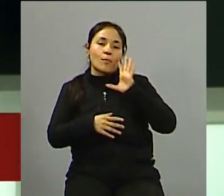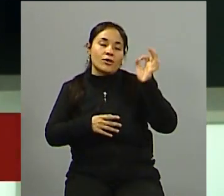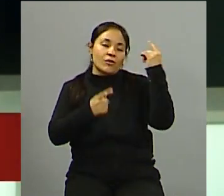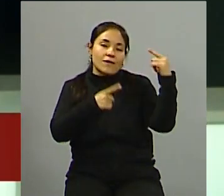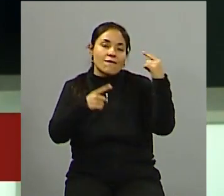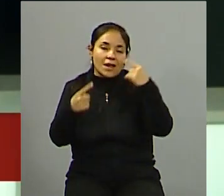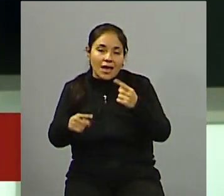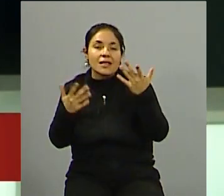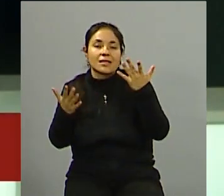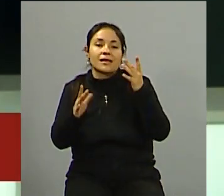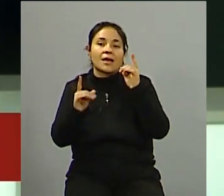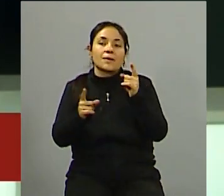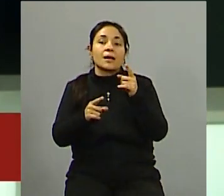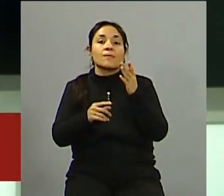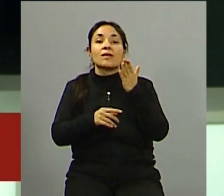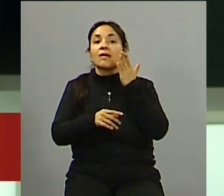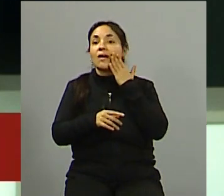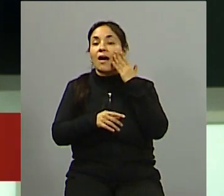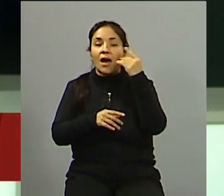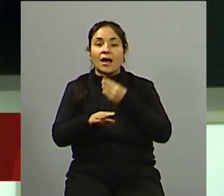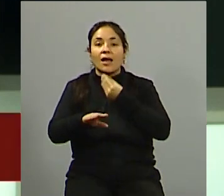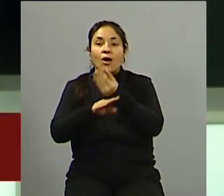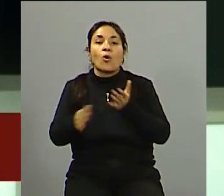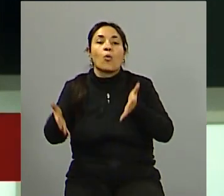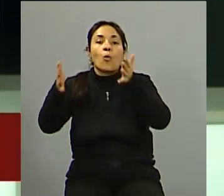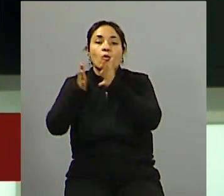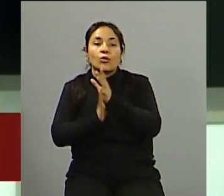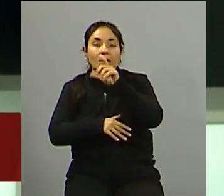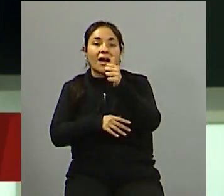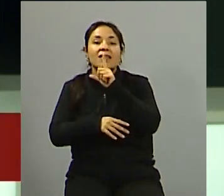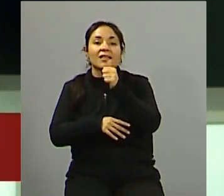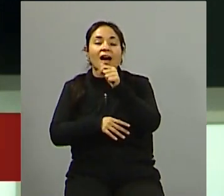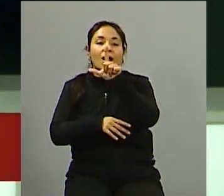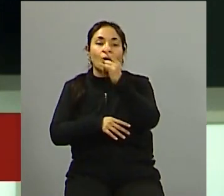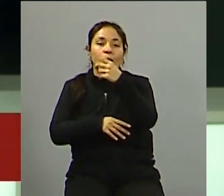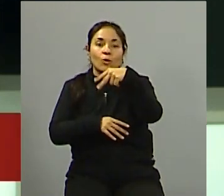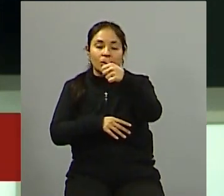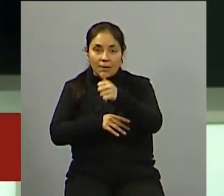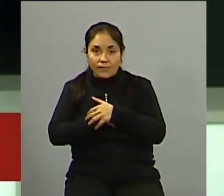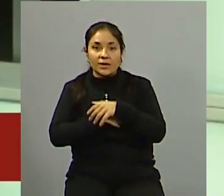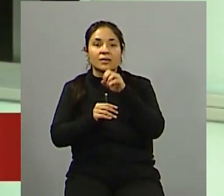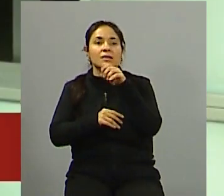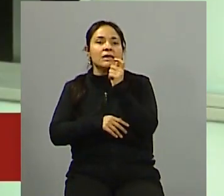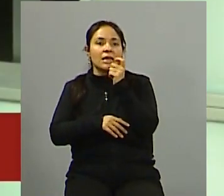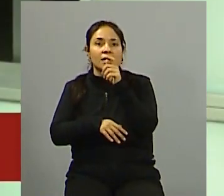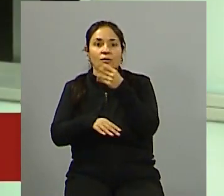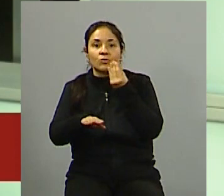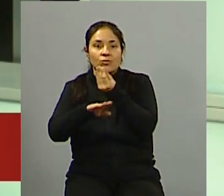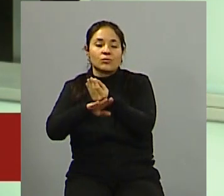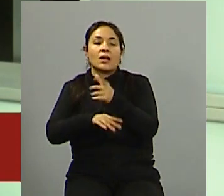más allá que hoy día la cara visible de Juntos por Cataluña, Junts por Cataluña, es Laura Borres.